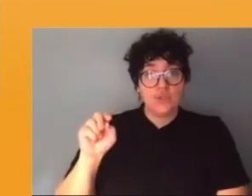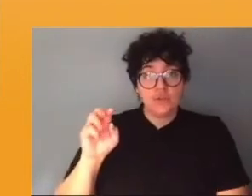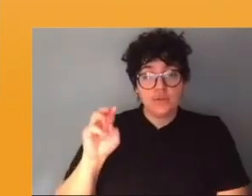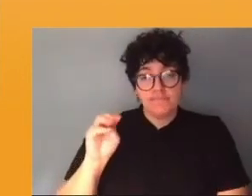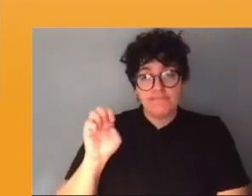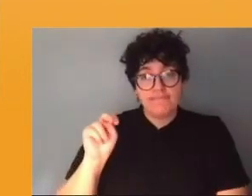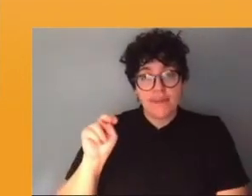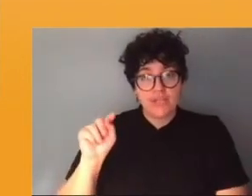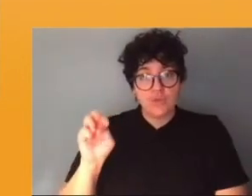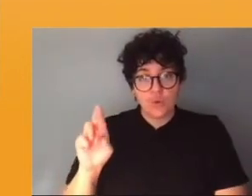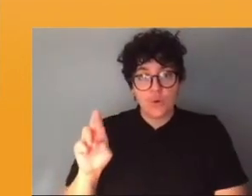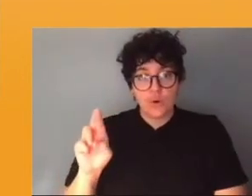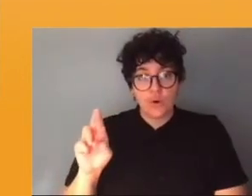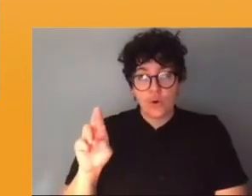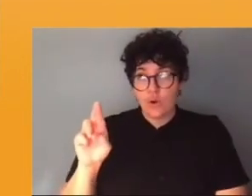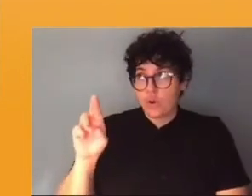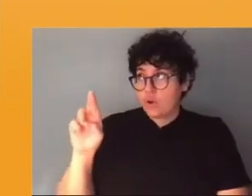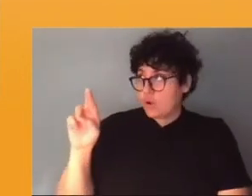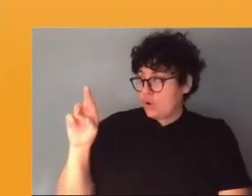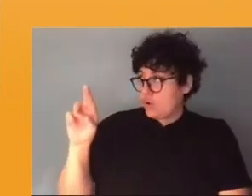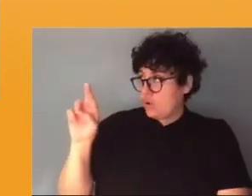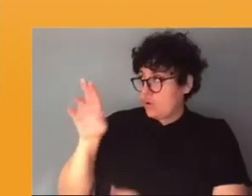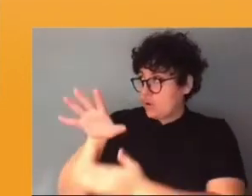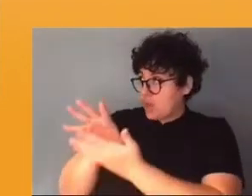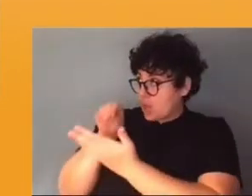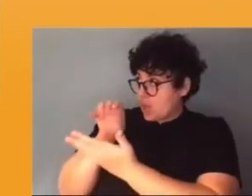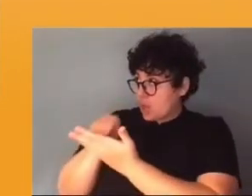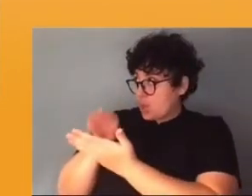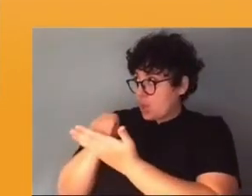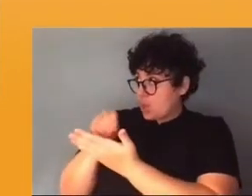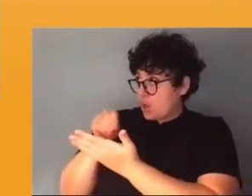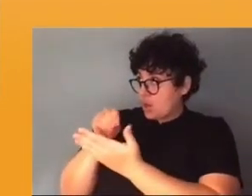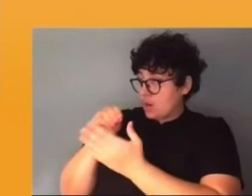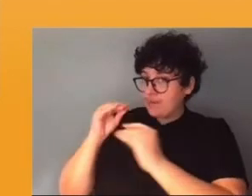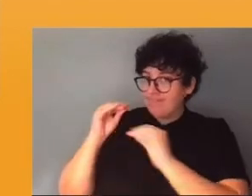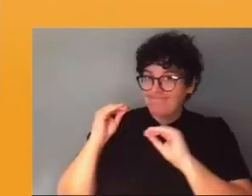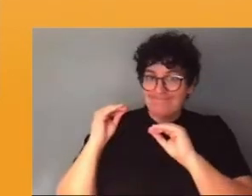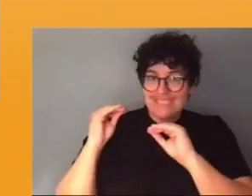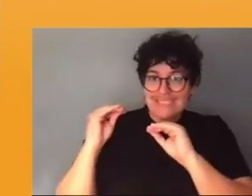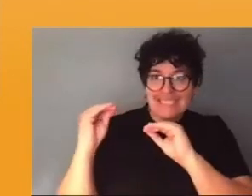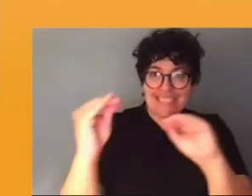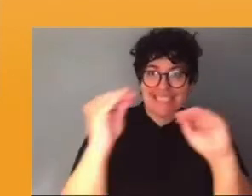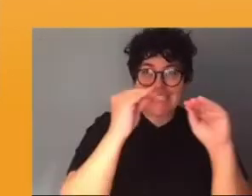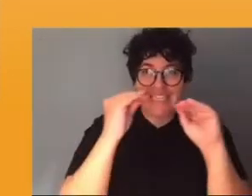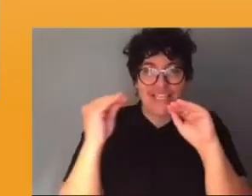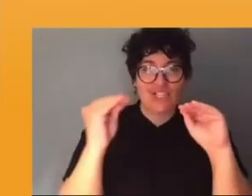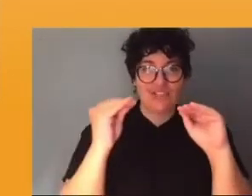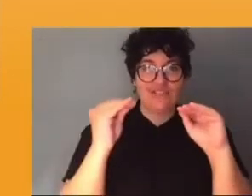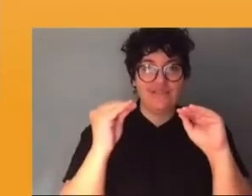y lo que trato de enseñarle a la siguiente generación